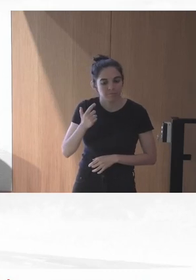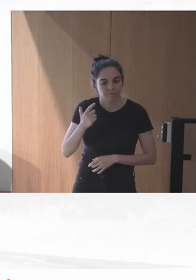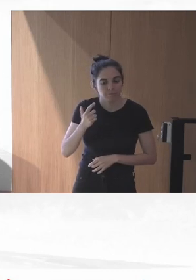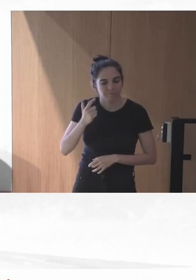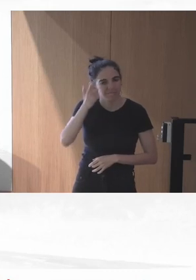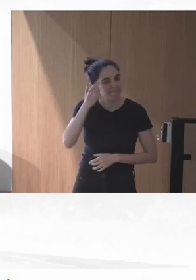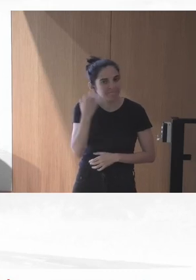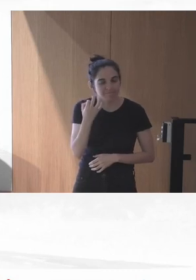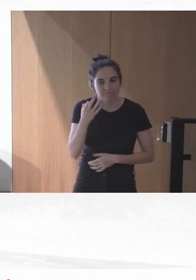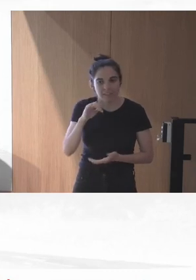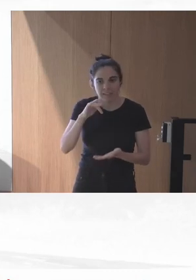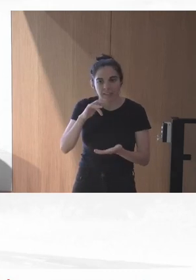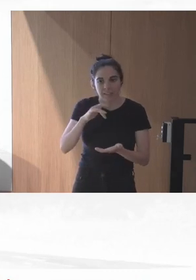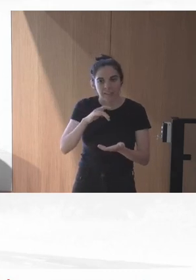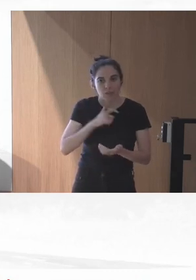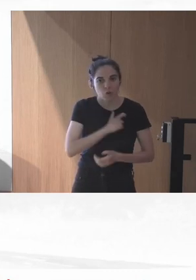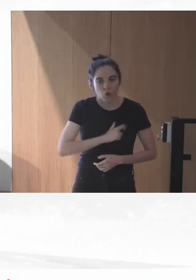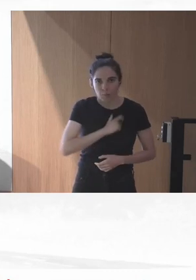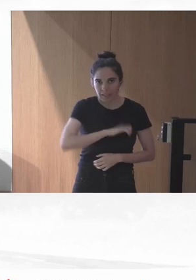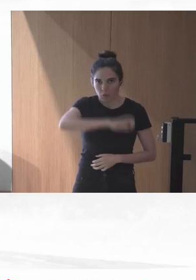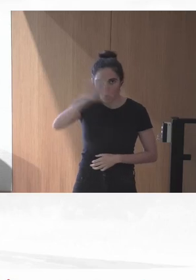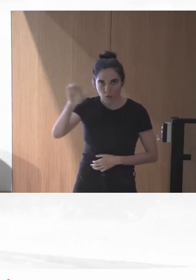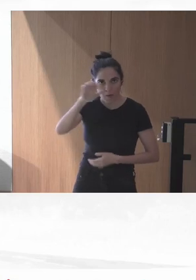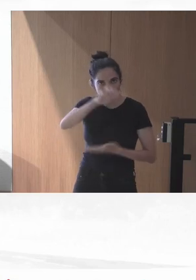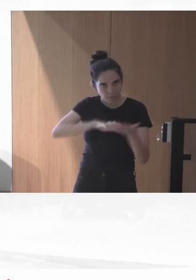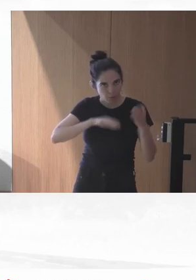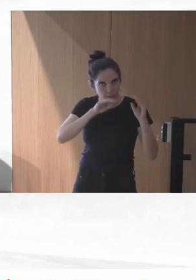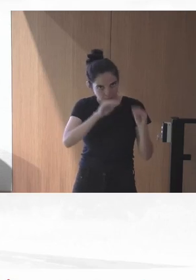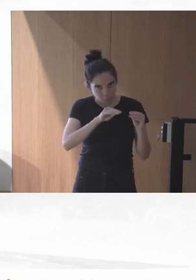al Comité Europeo, al informe que emitió el Comité Europeo